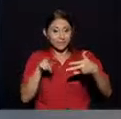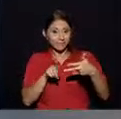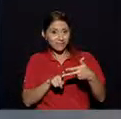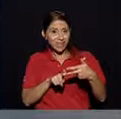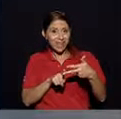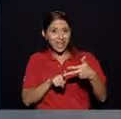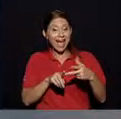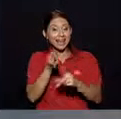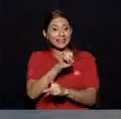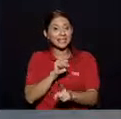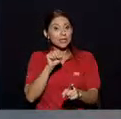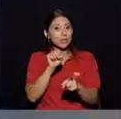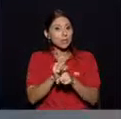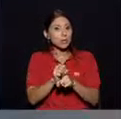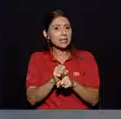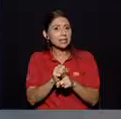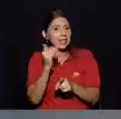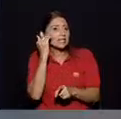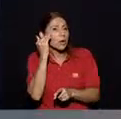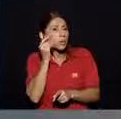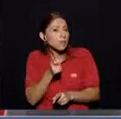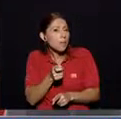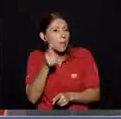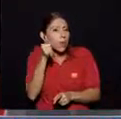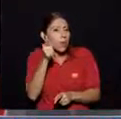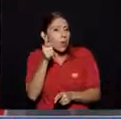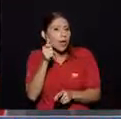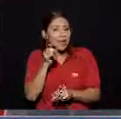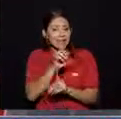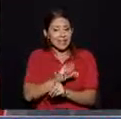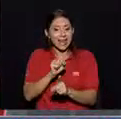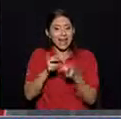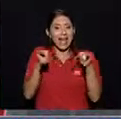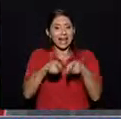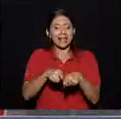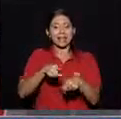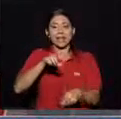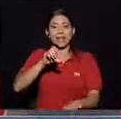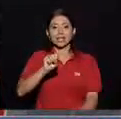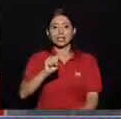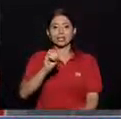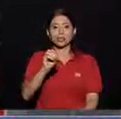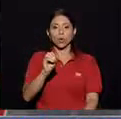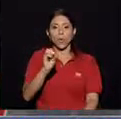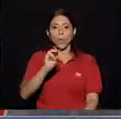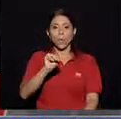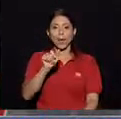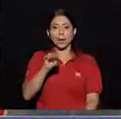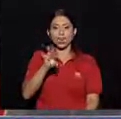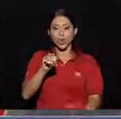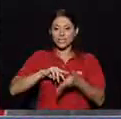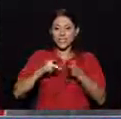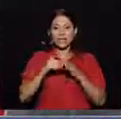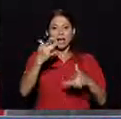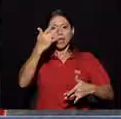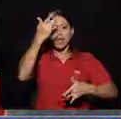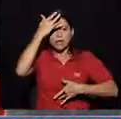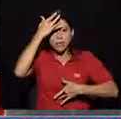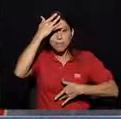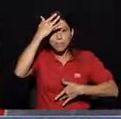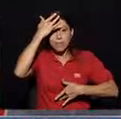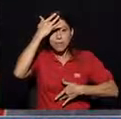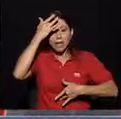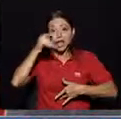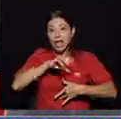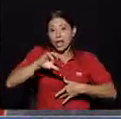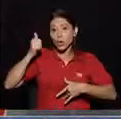sufren violencia tienen más riesgo en la vida adulta de ser obesos, de consumir drogas, de tener cardiopatía